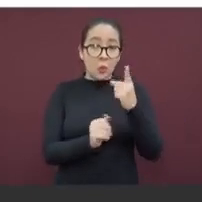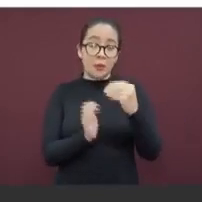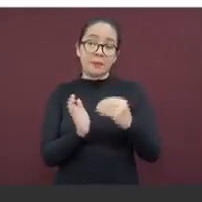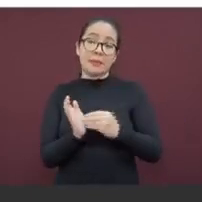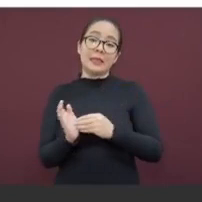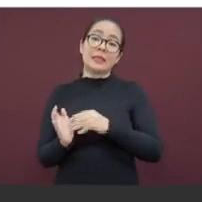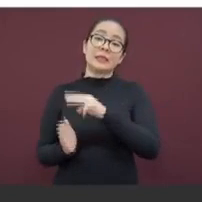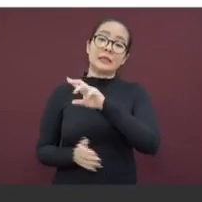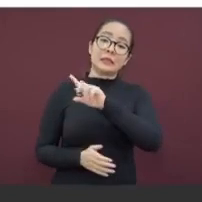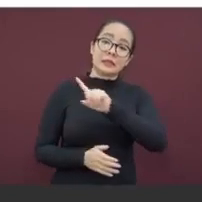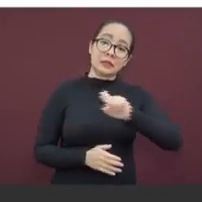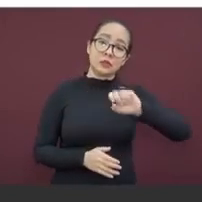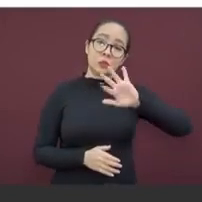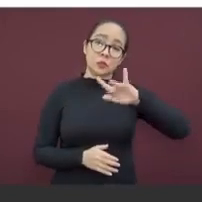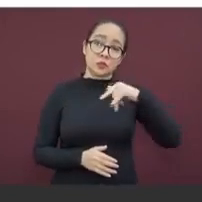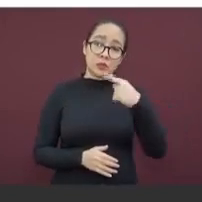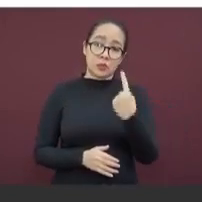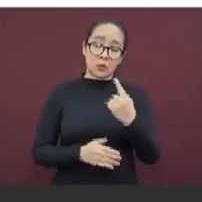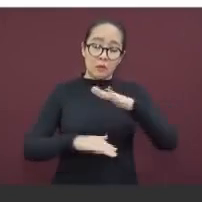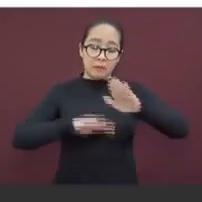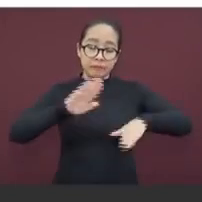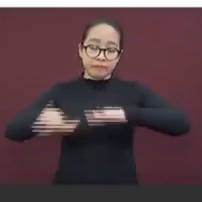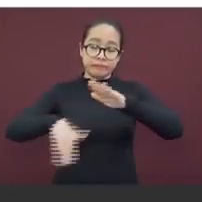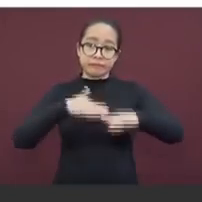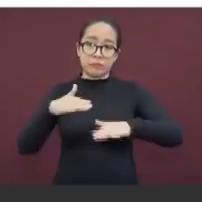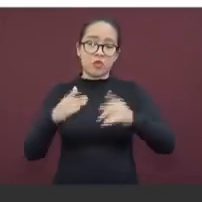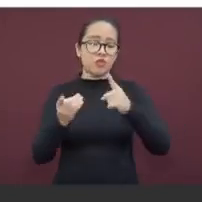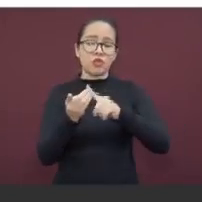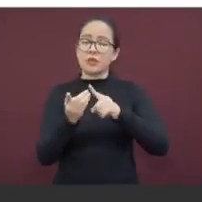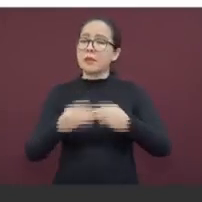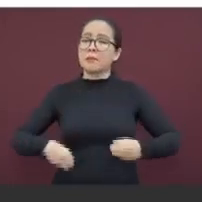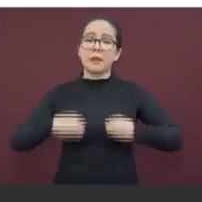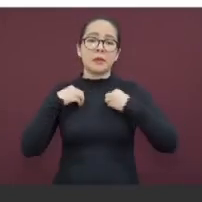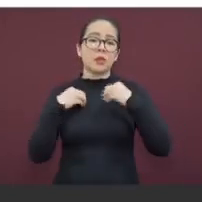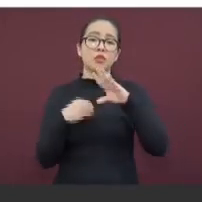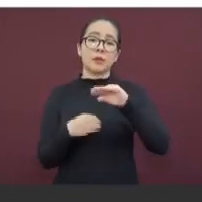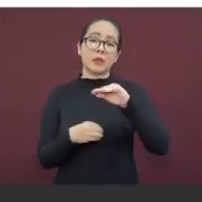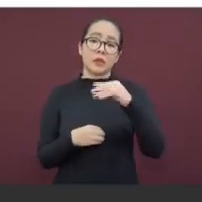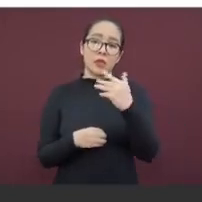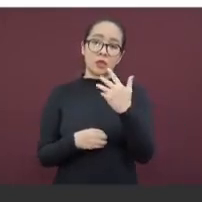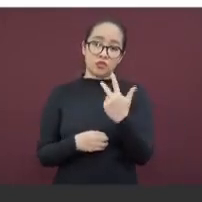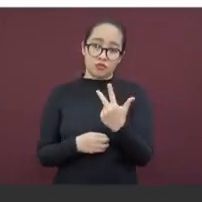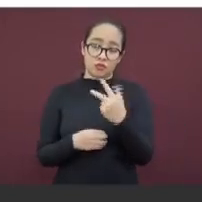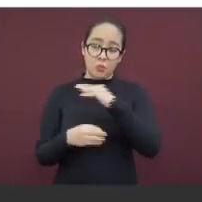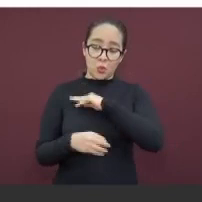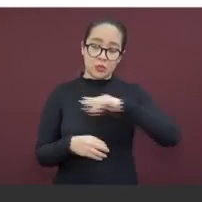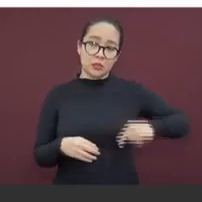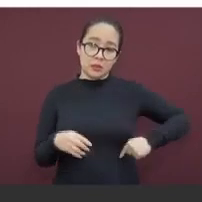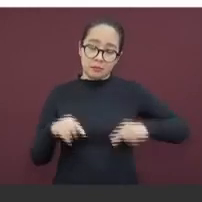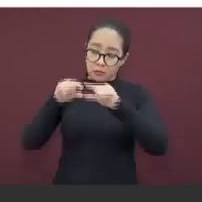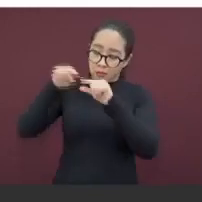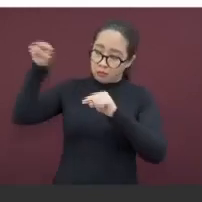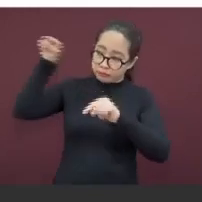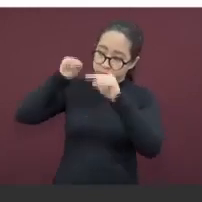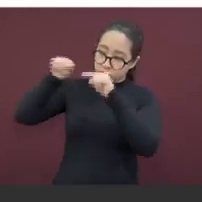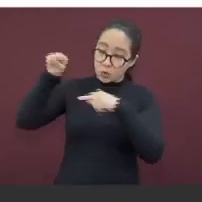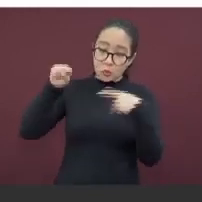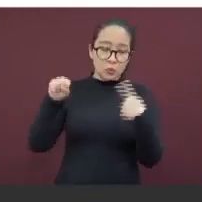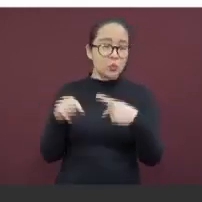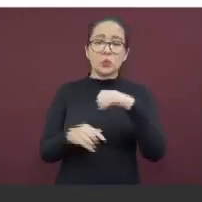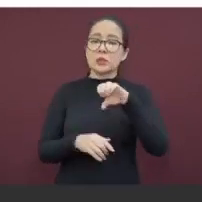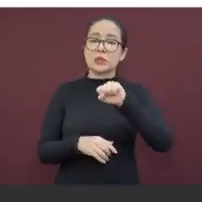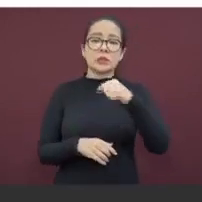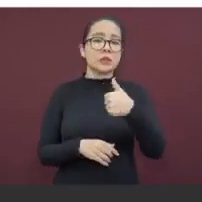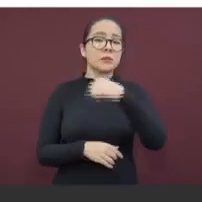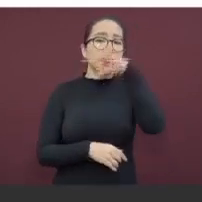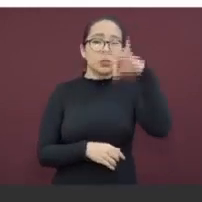1.151 han fallecido residentes de 98 municipios del estado el 66 por ciento ocurrieron